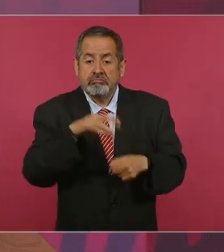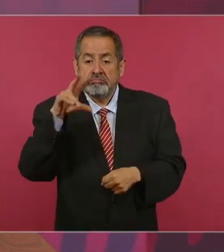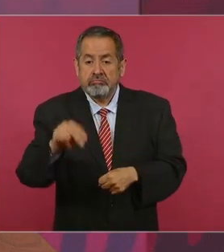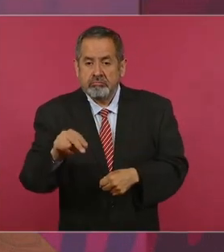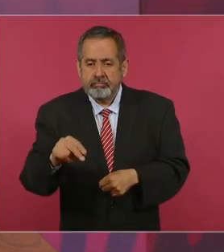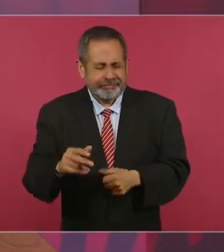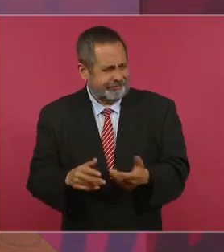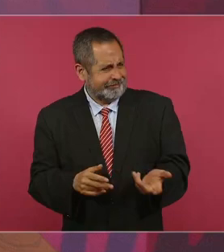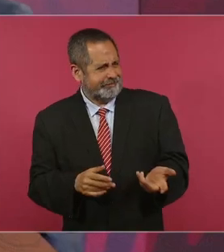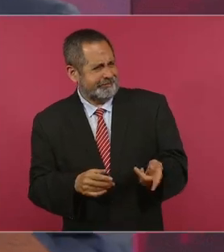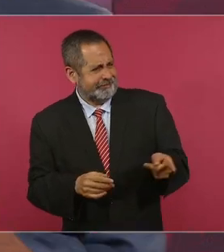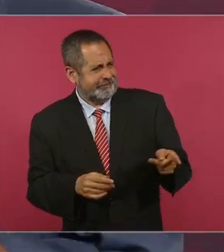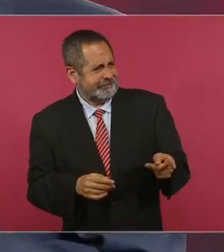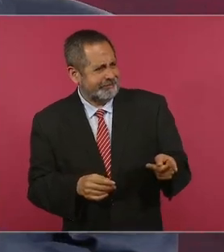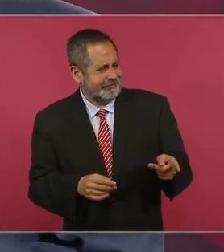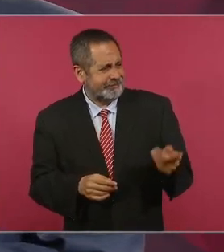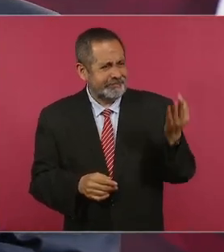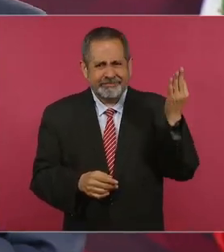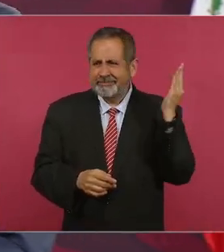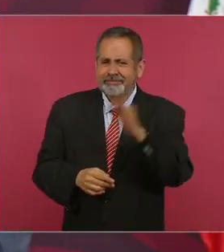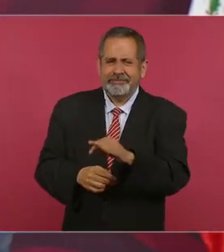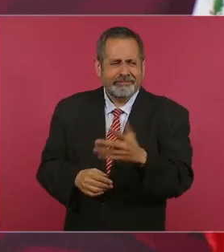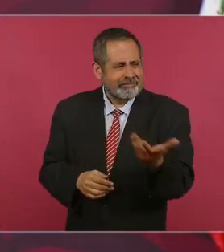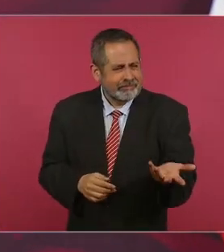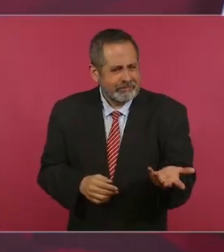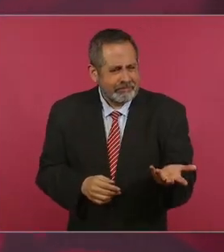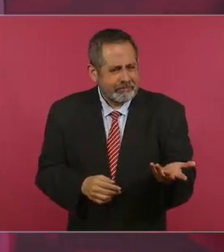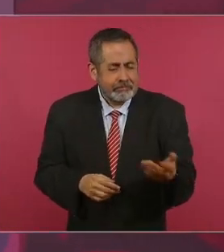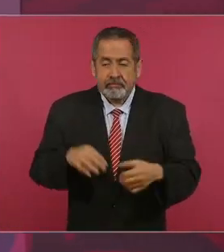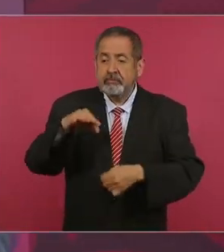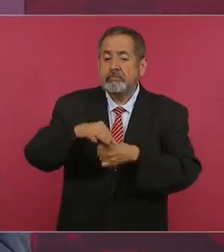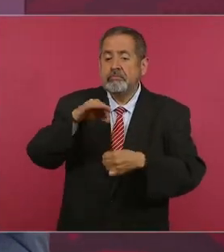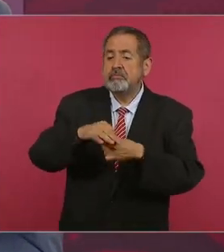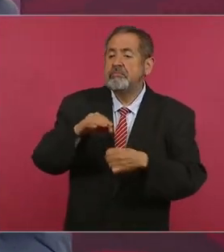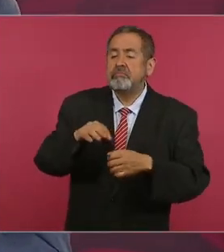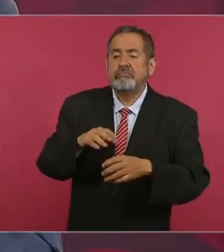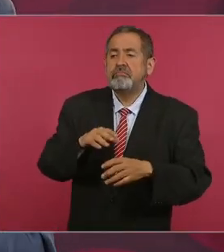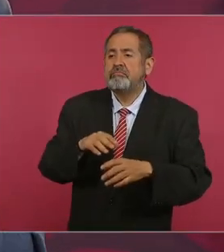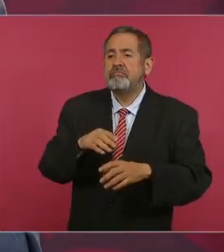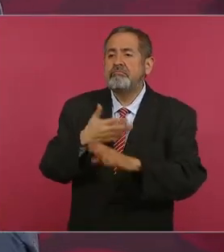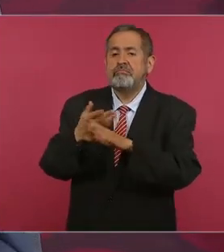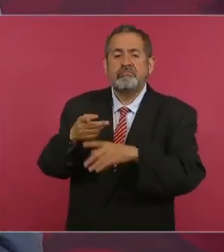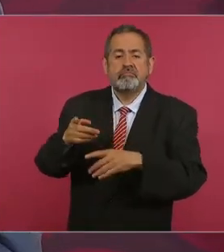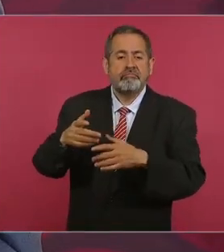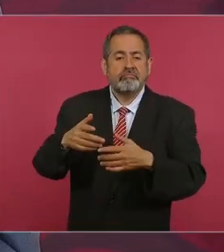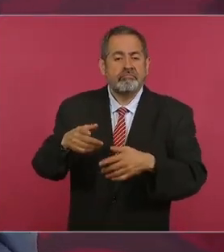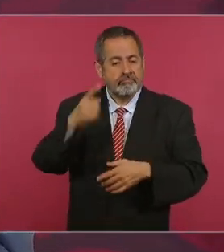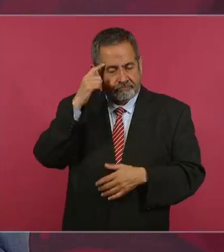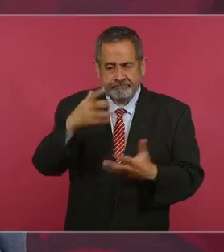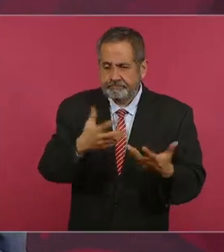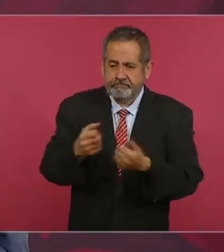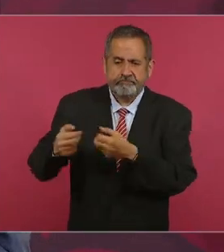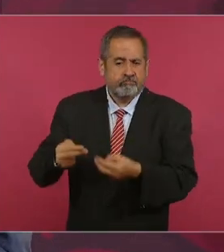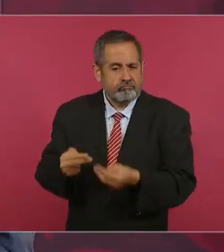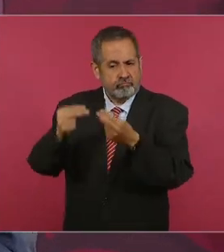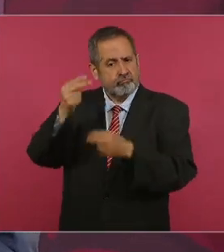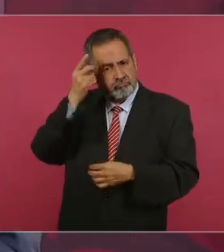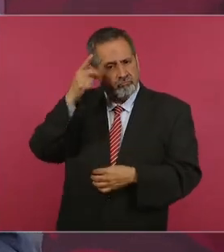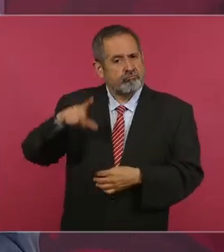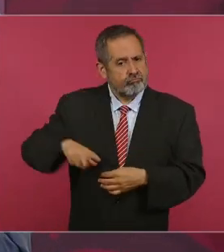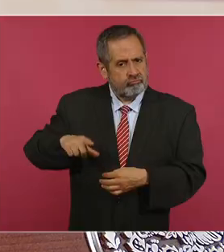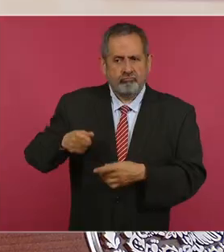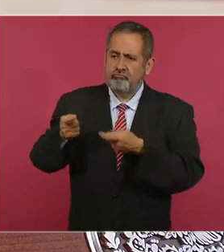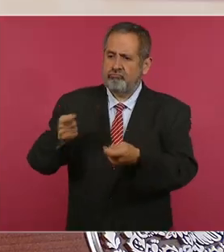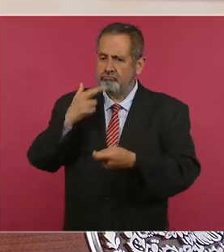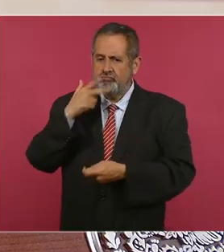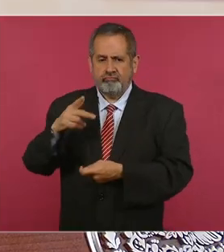de texto. Fue votar en contra de las empresas públicas,